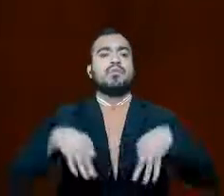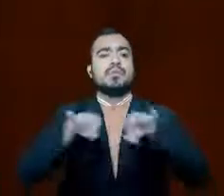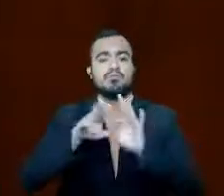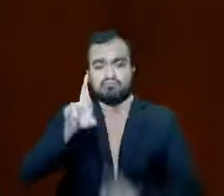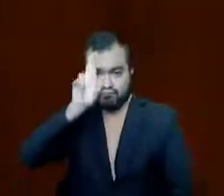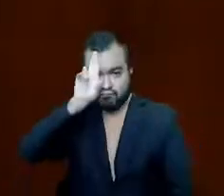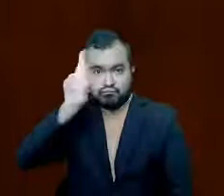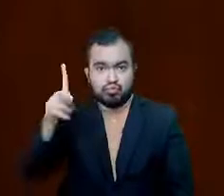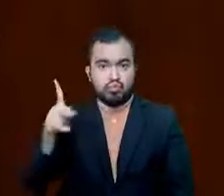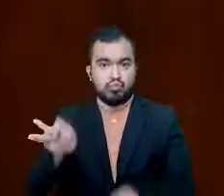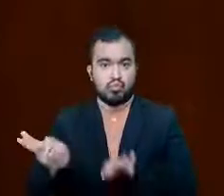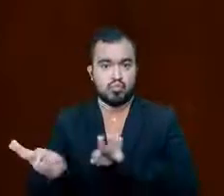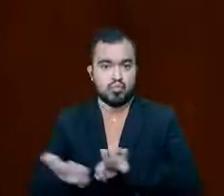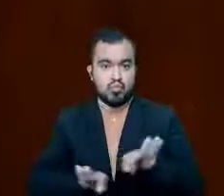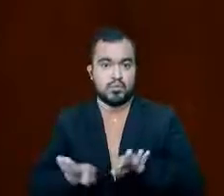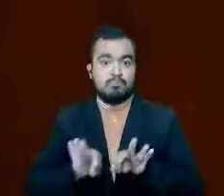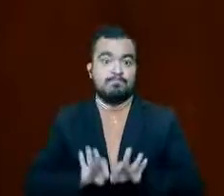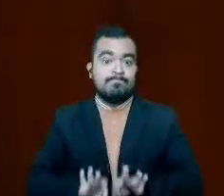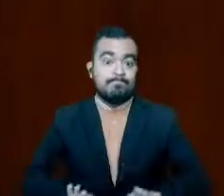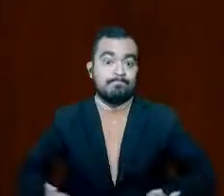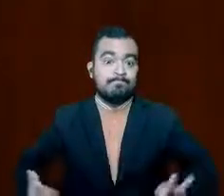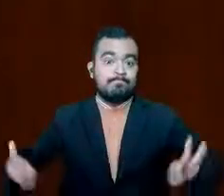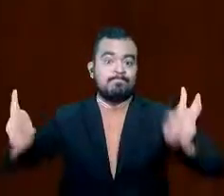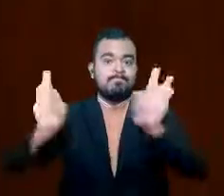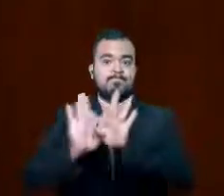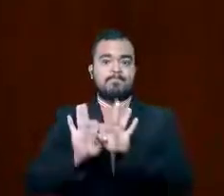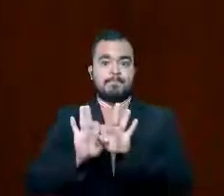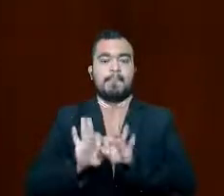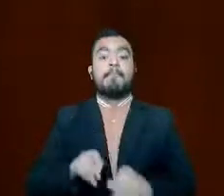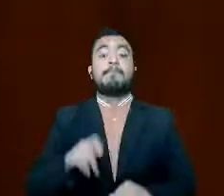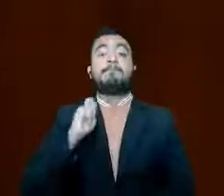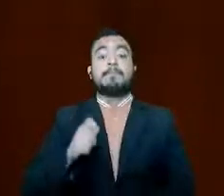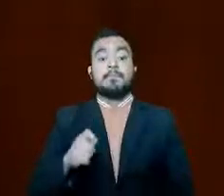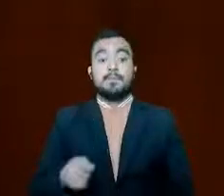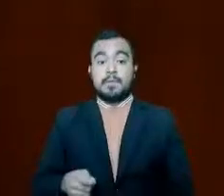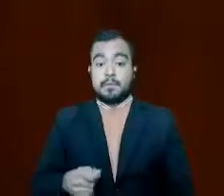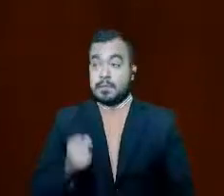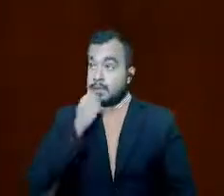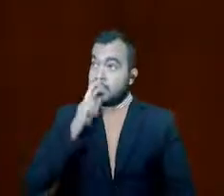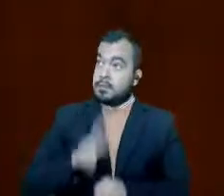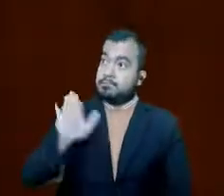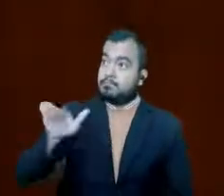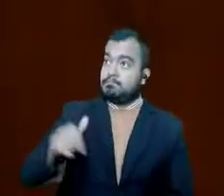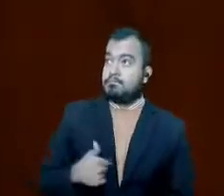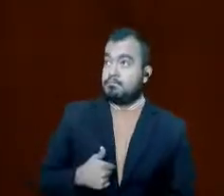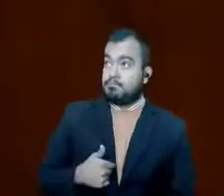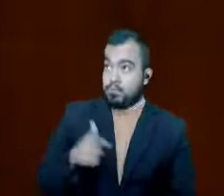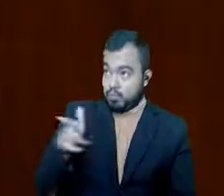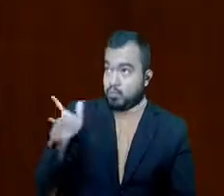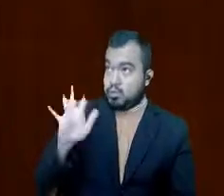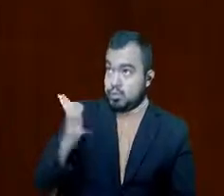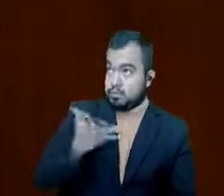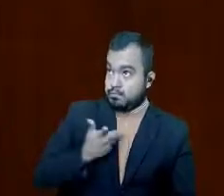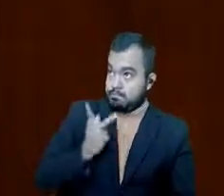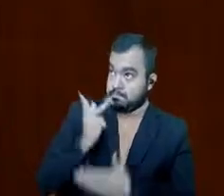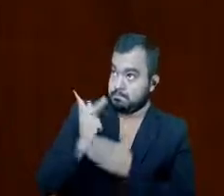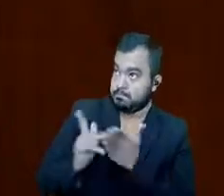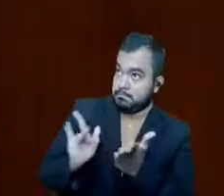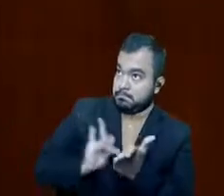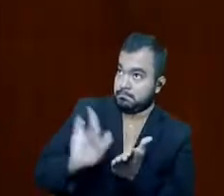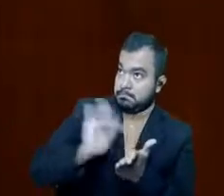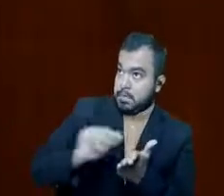Secretaria, el campo tiene, su secretaría tiene planeado apoyar a los campesinos en una